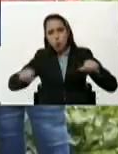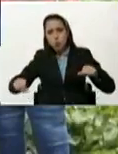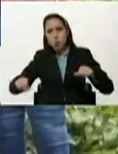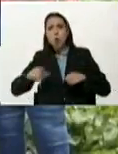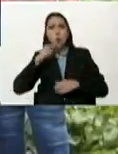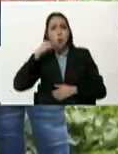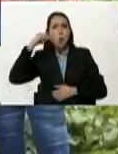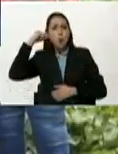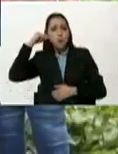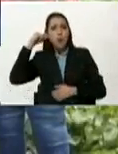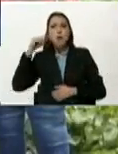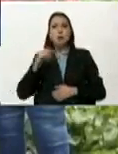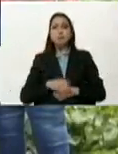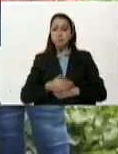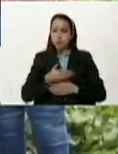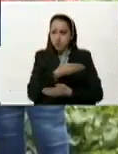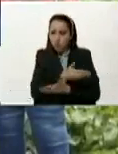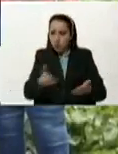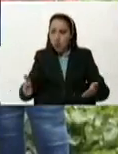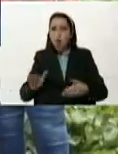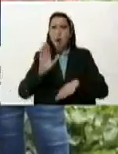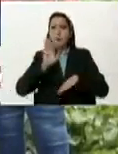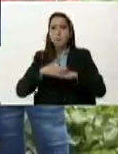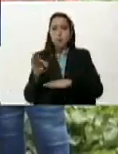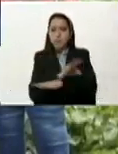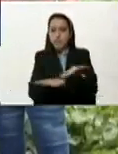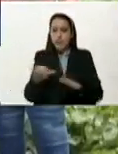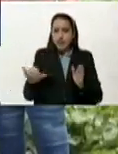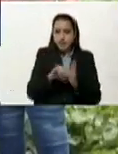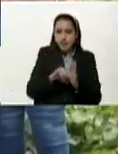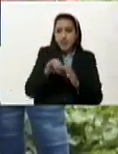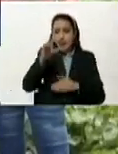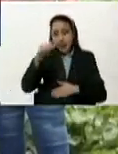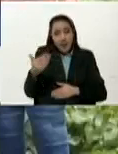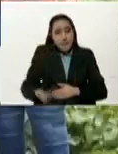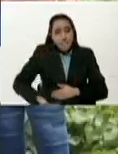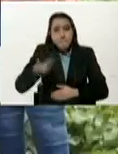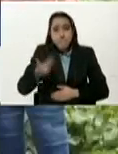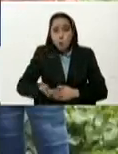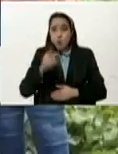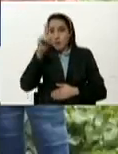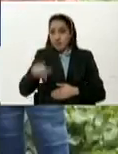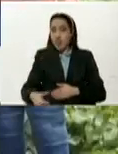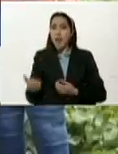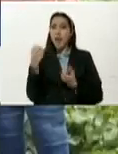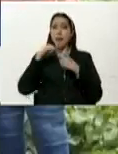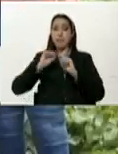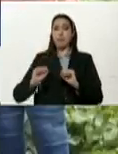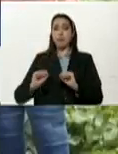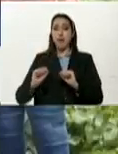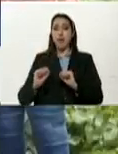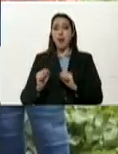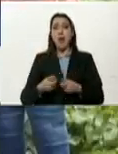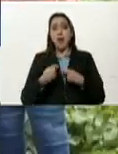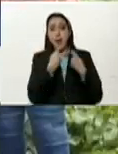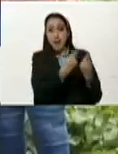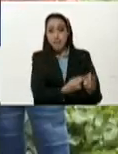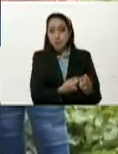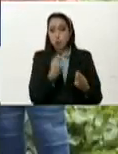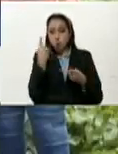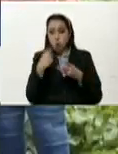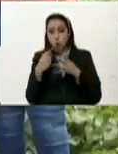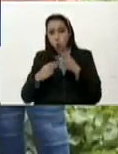campesinas del jardín por nuestra condición de frontera es importante evitar la importación de algunos rubros